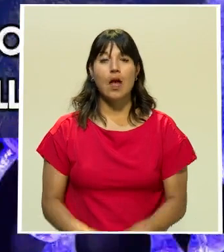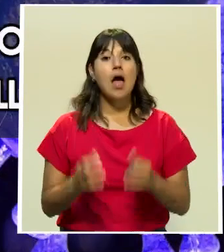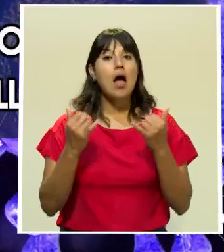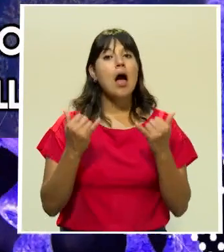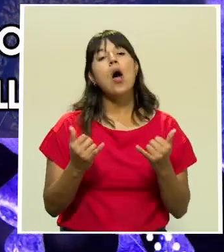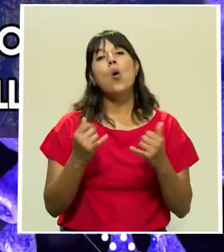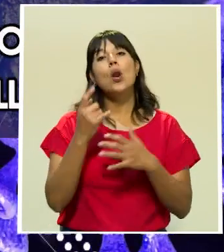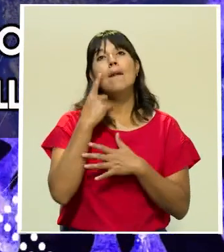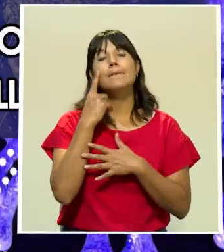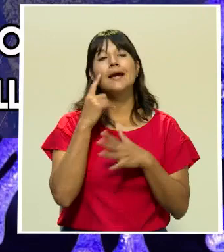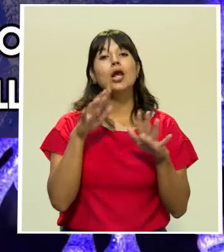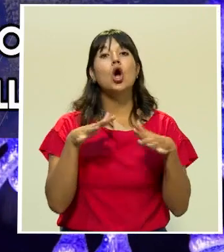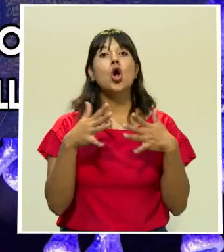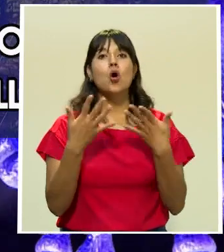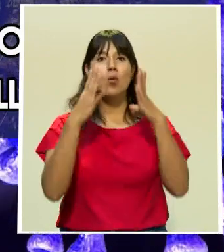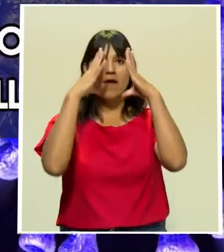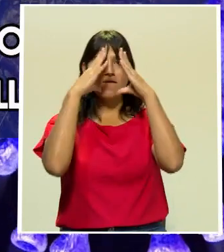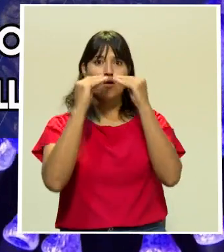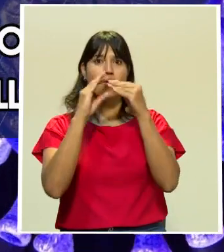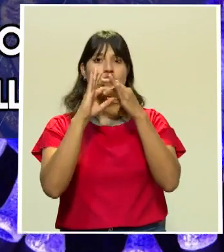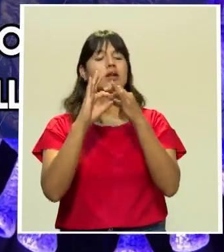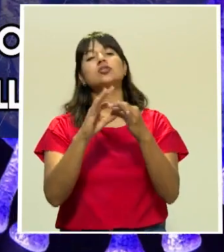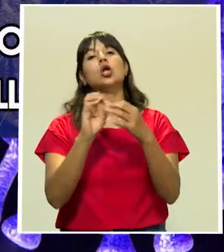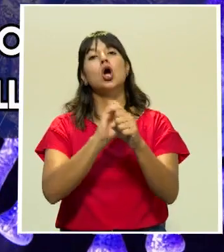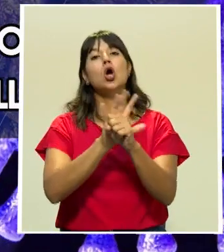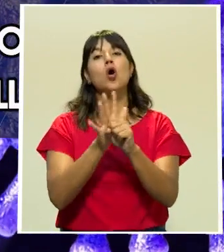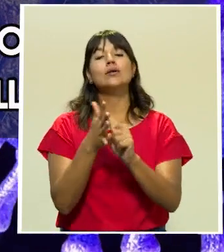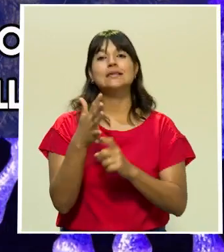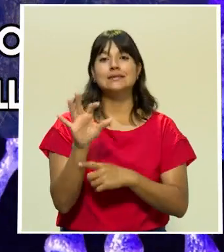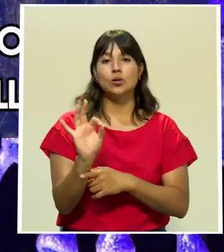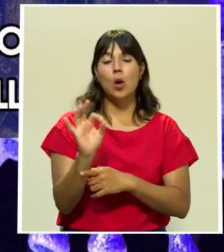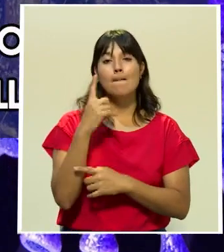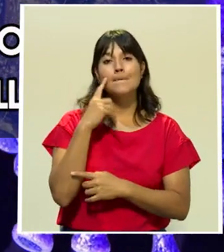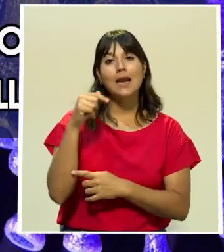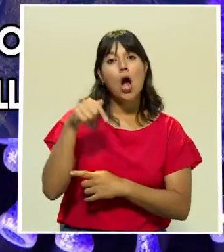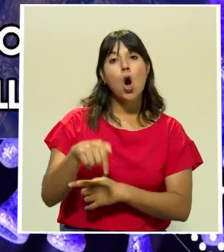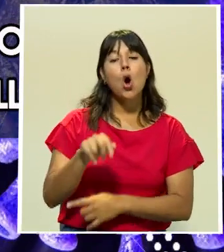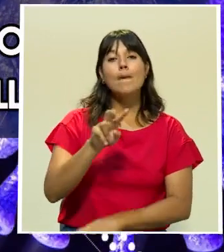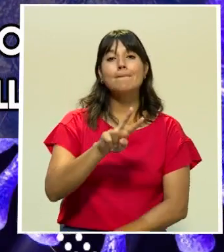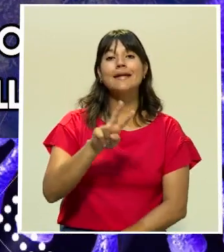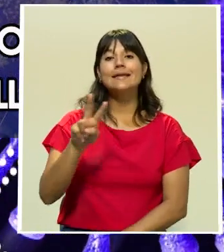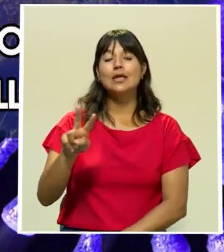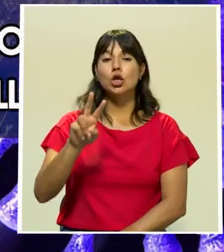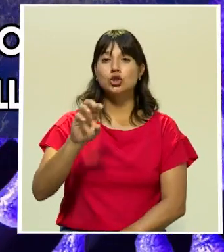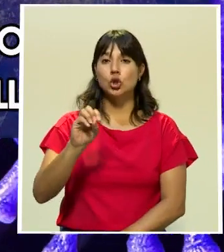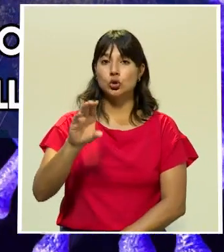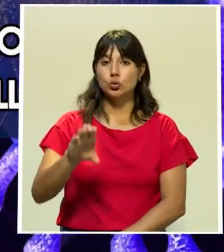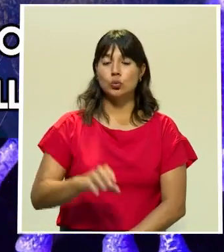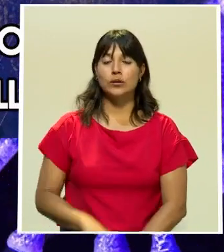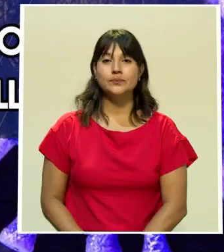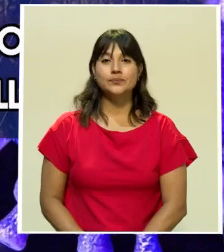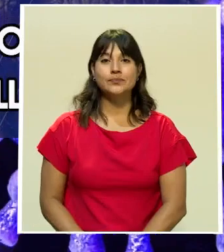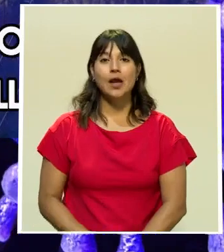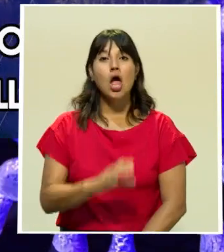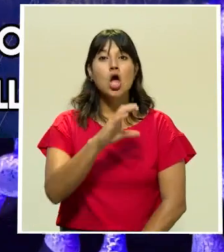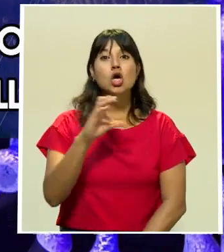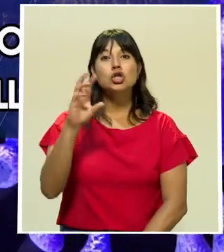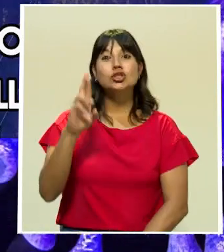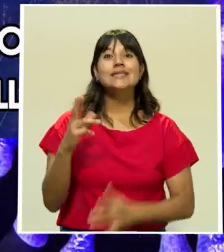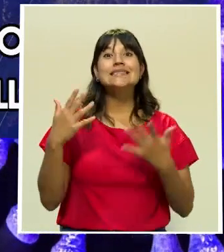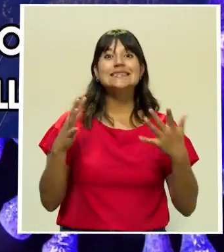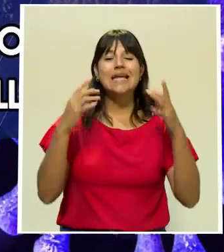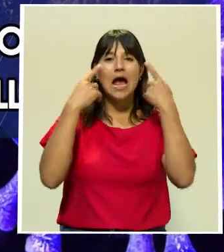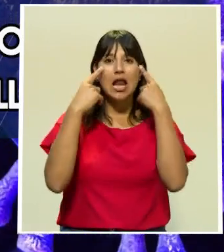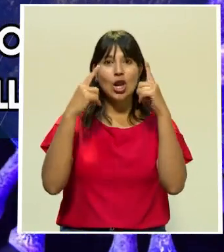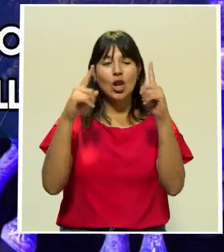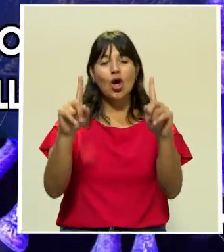Vamos ahora a ver el reporte epidemiológico con los datos COVID para hoy, 22 de octubre. El país ha logrado